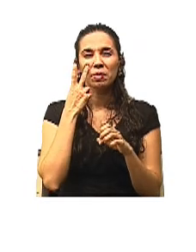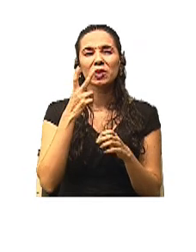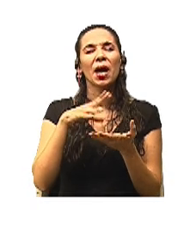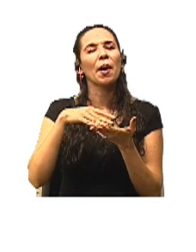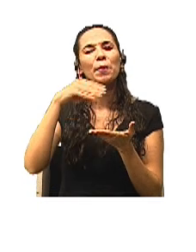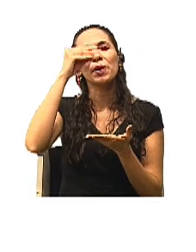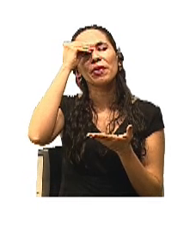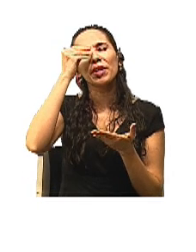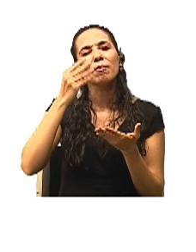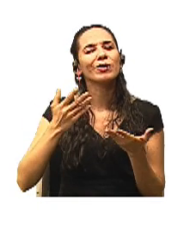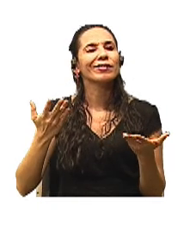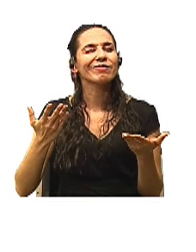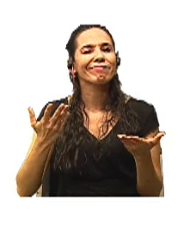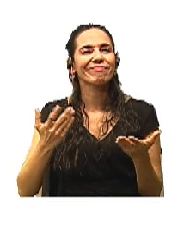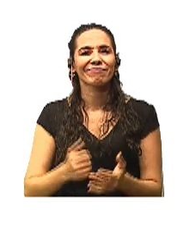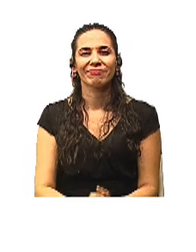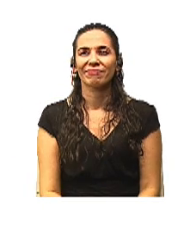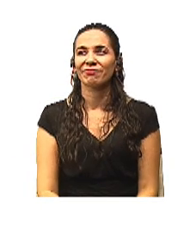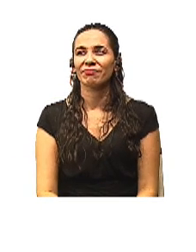hoy.